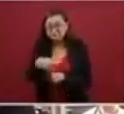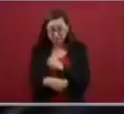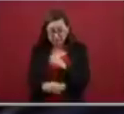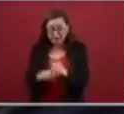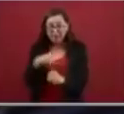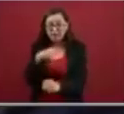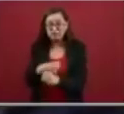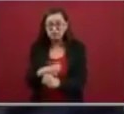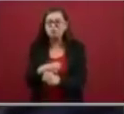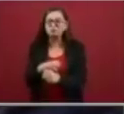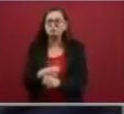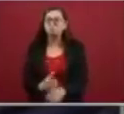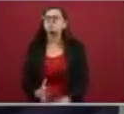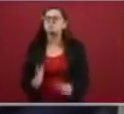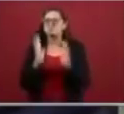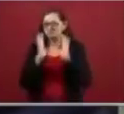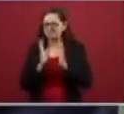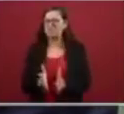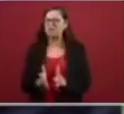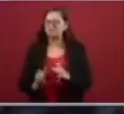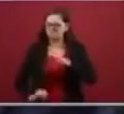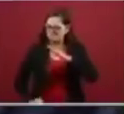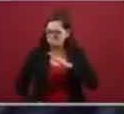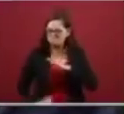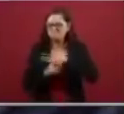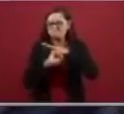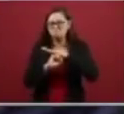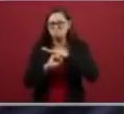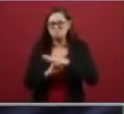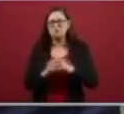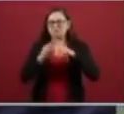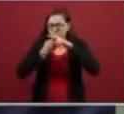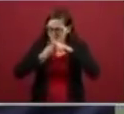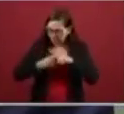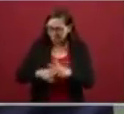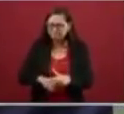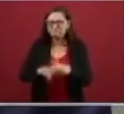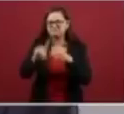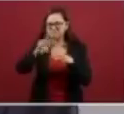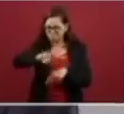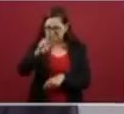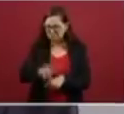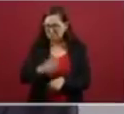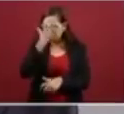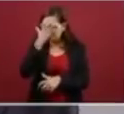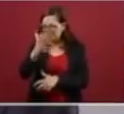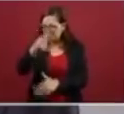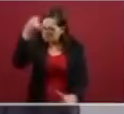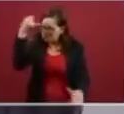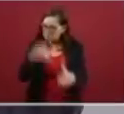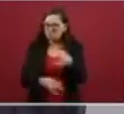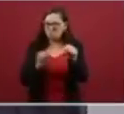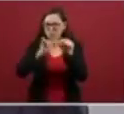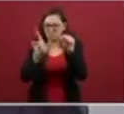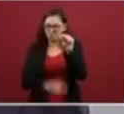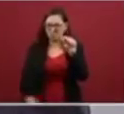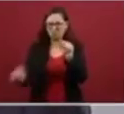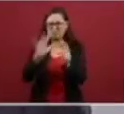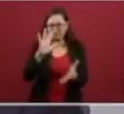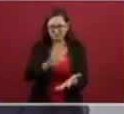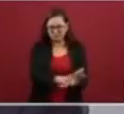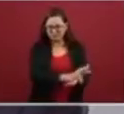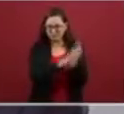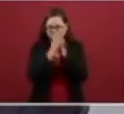construidas las bases para la transformación política de México. Les